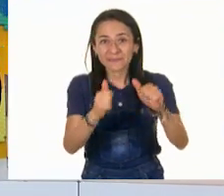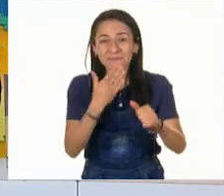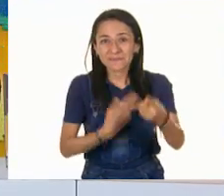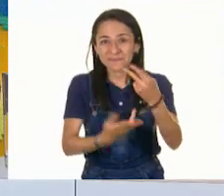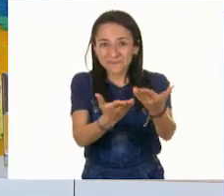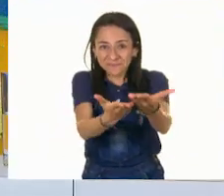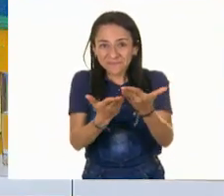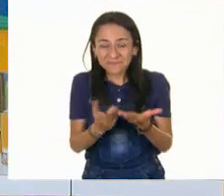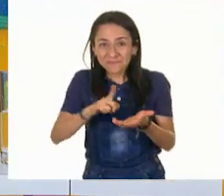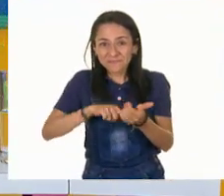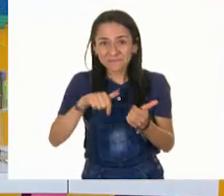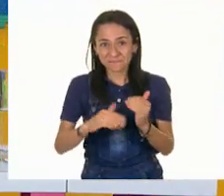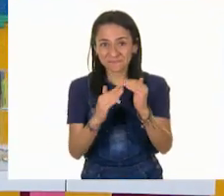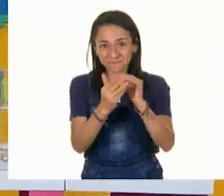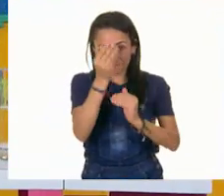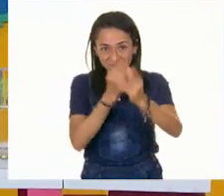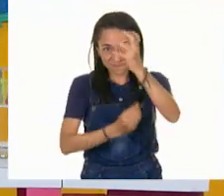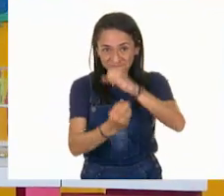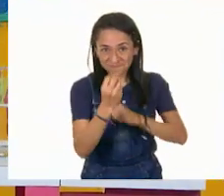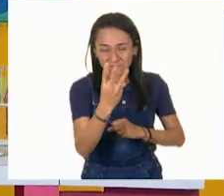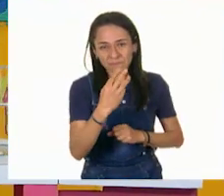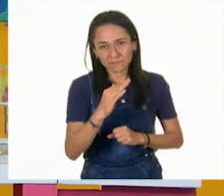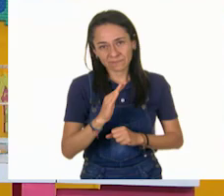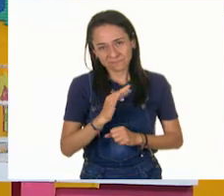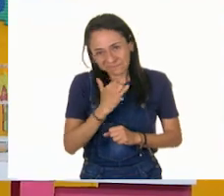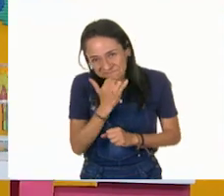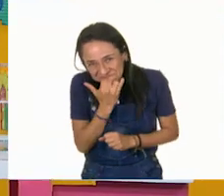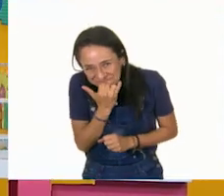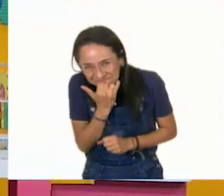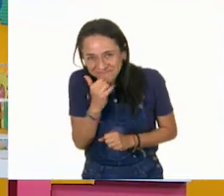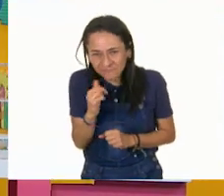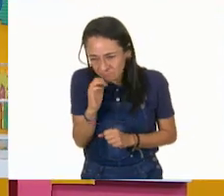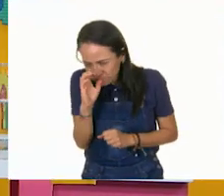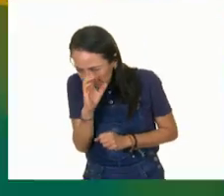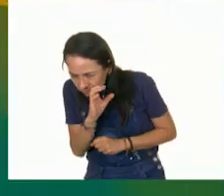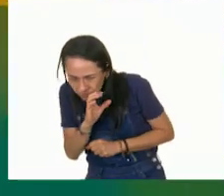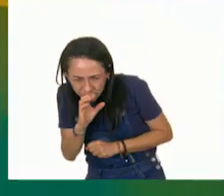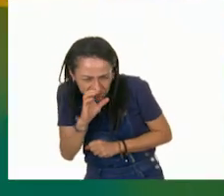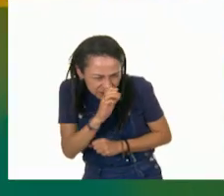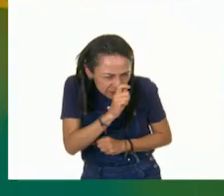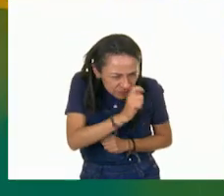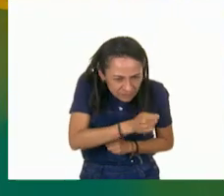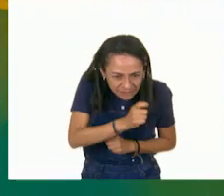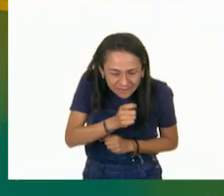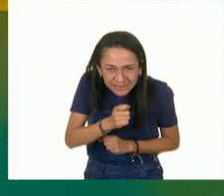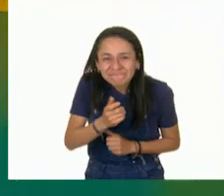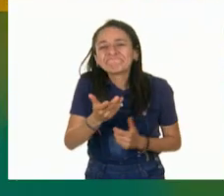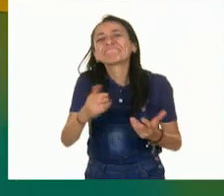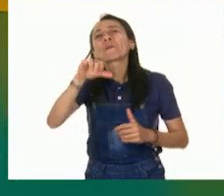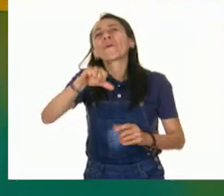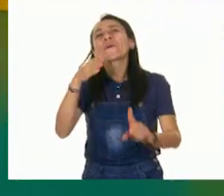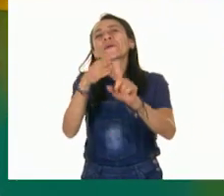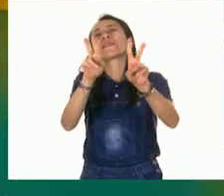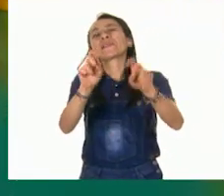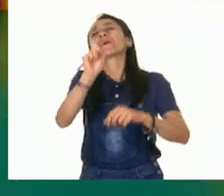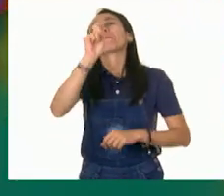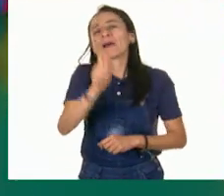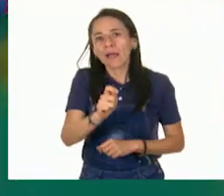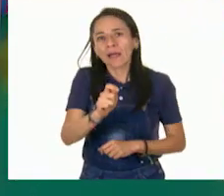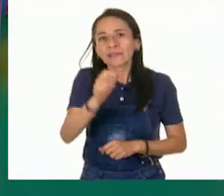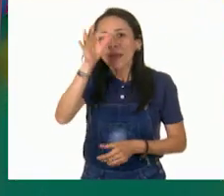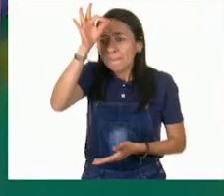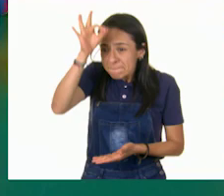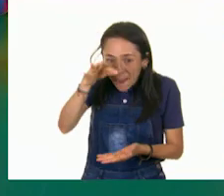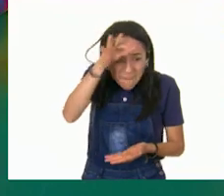bienvenidos aquí a Aprende en Casa 3. Perdón, me agarraron curioseando aquí. Es que el tema del día de hoy se llama Gotitas de Alegría. Pero